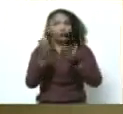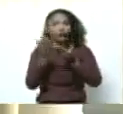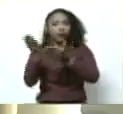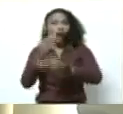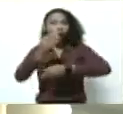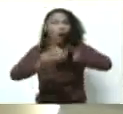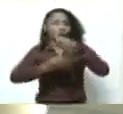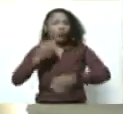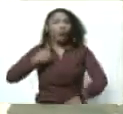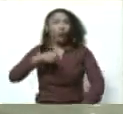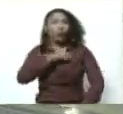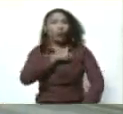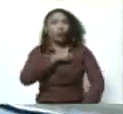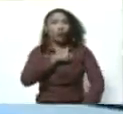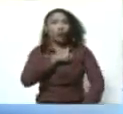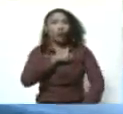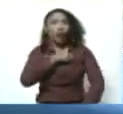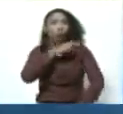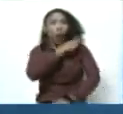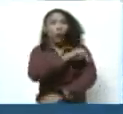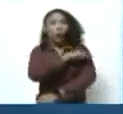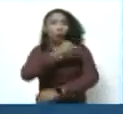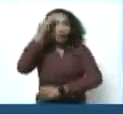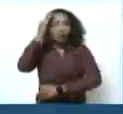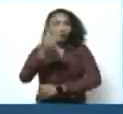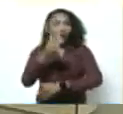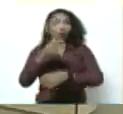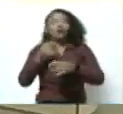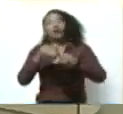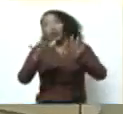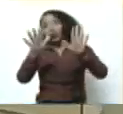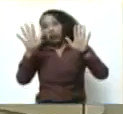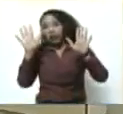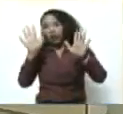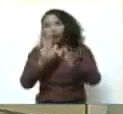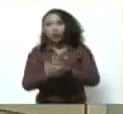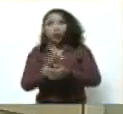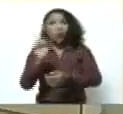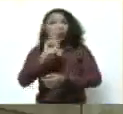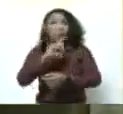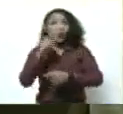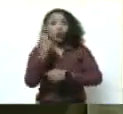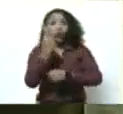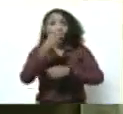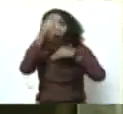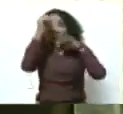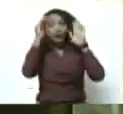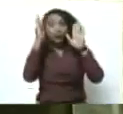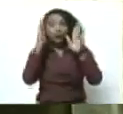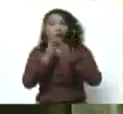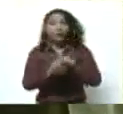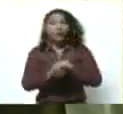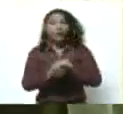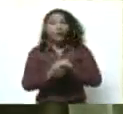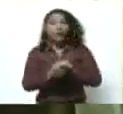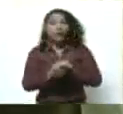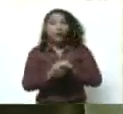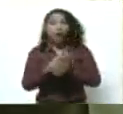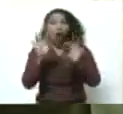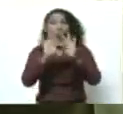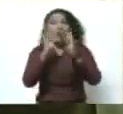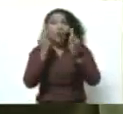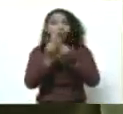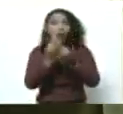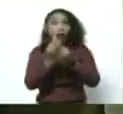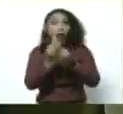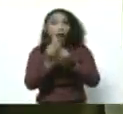hacemos nosotros a nuestros hospitales militares, que por cierto, no solo atienden a la familia